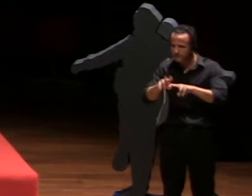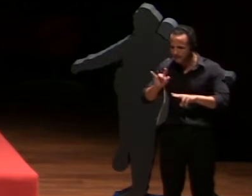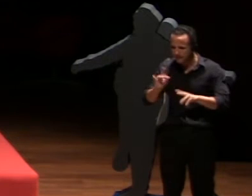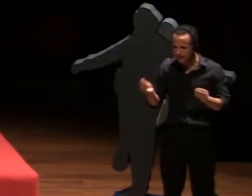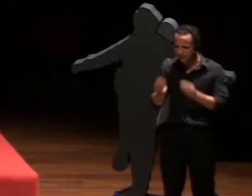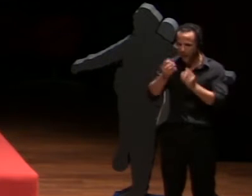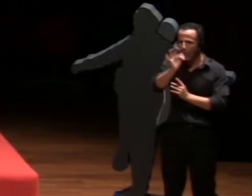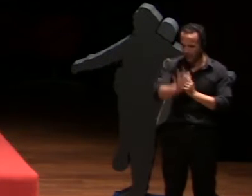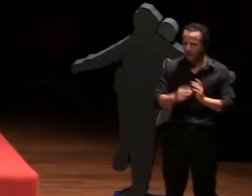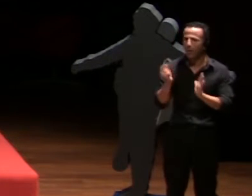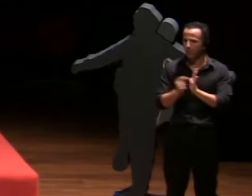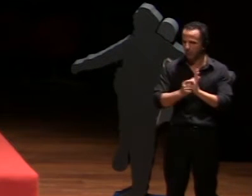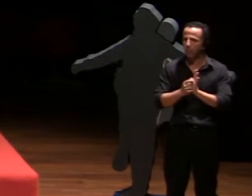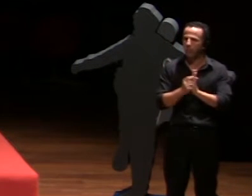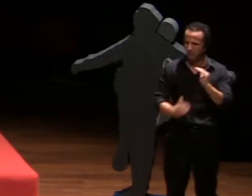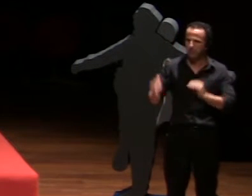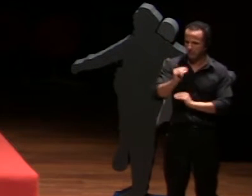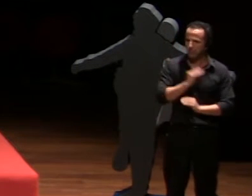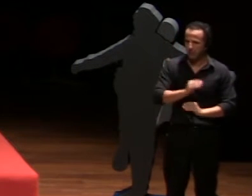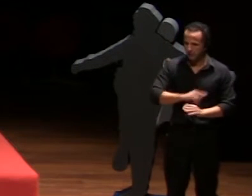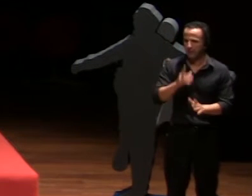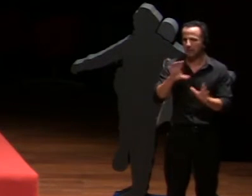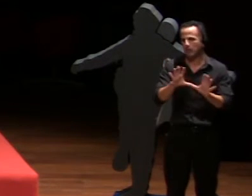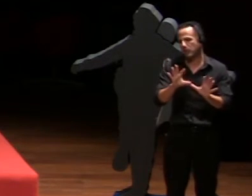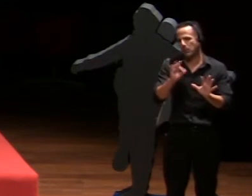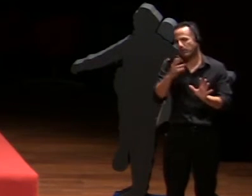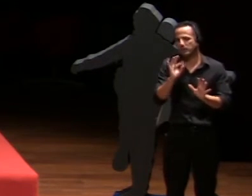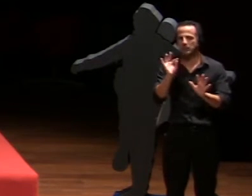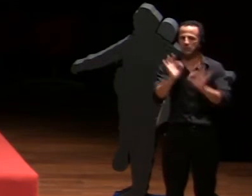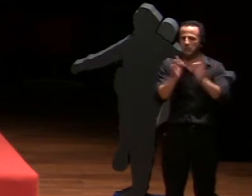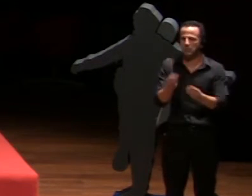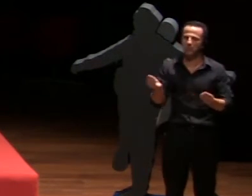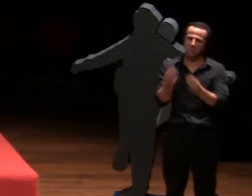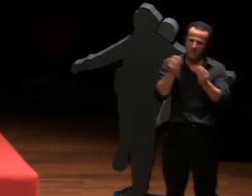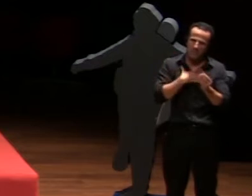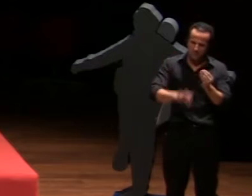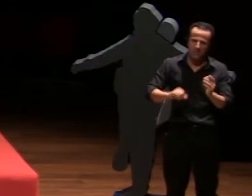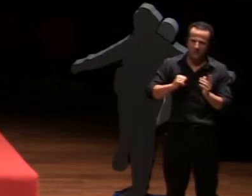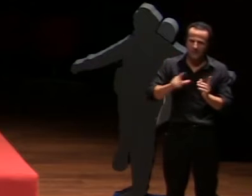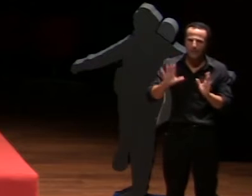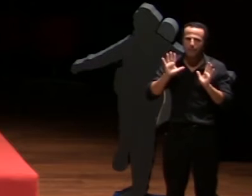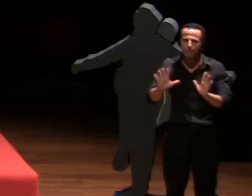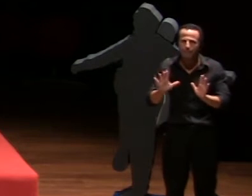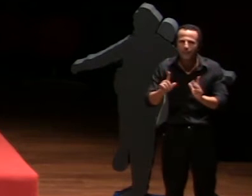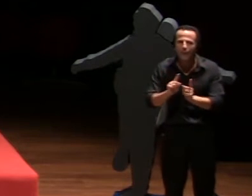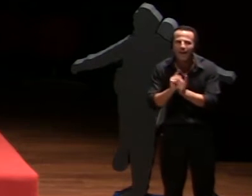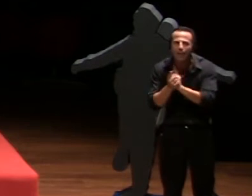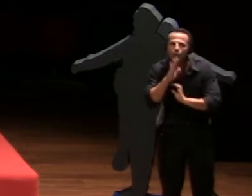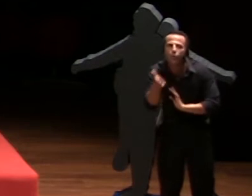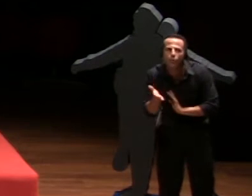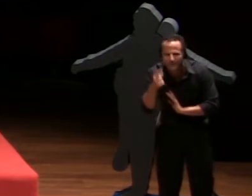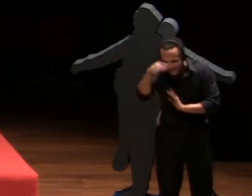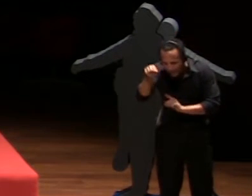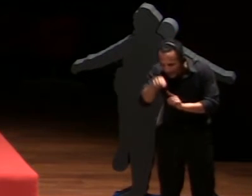en un cuestionario es capaz de puntuar un 10, un 20% de mejora relevante clínicamente, pero ¿sabemos dónde estamos haciendo el cambio?